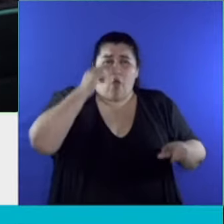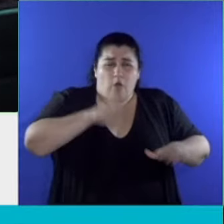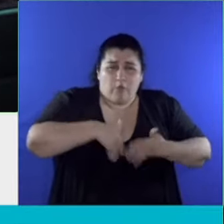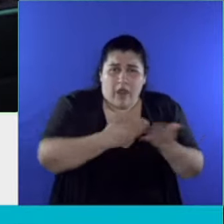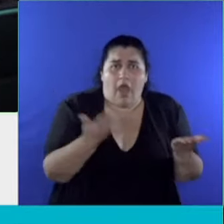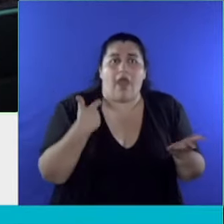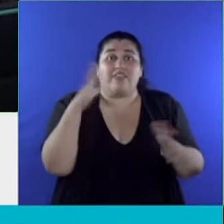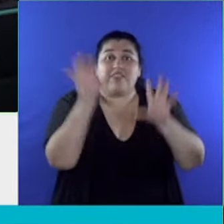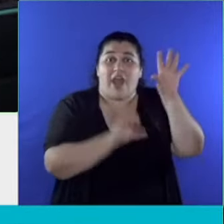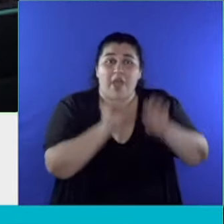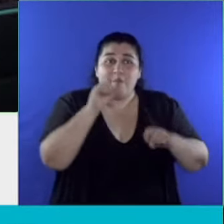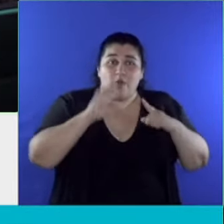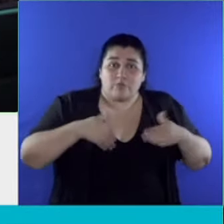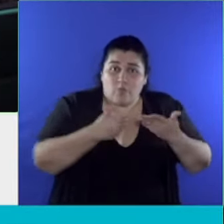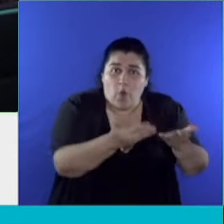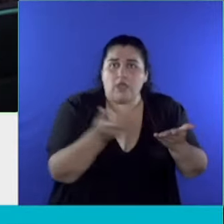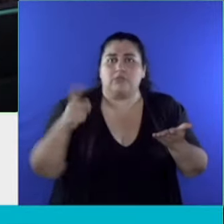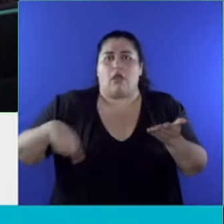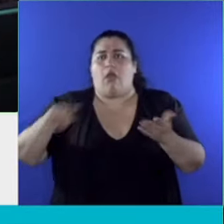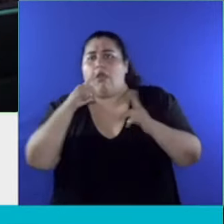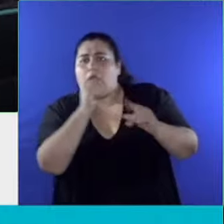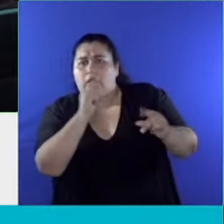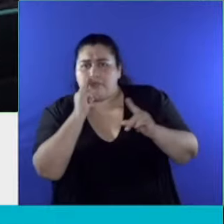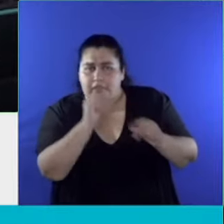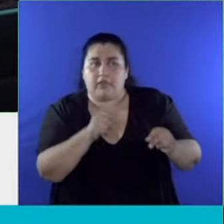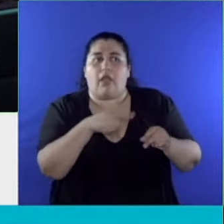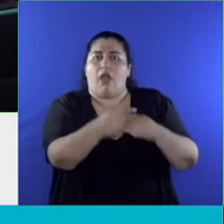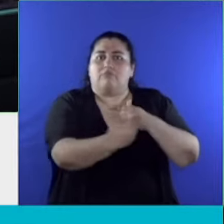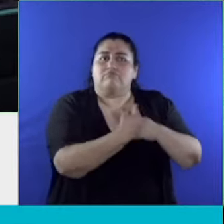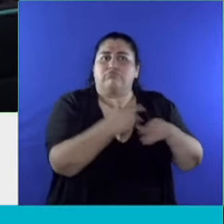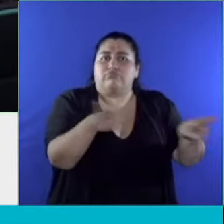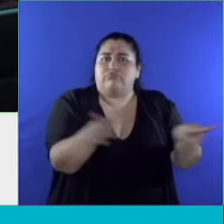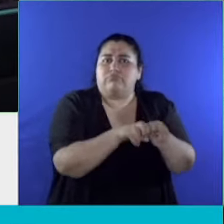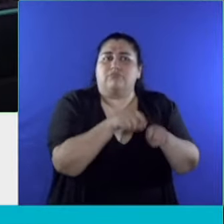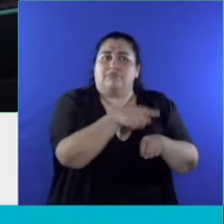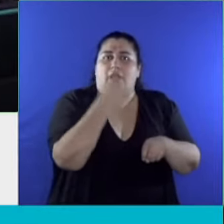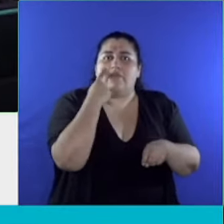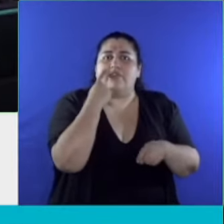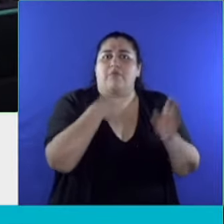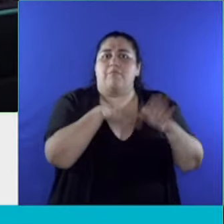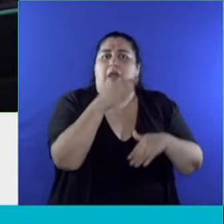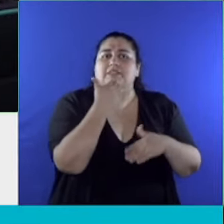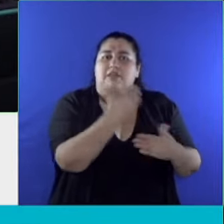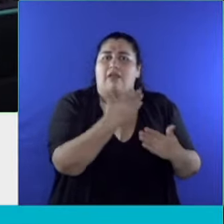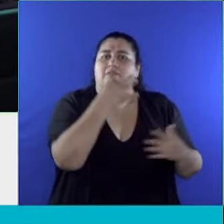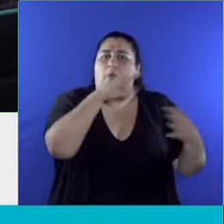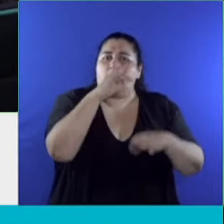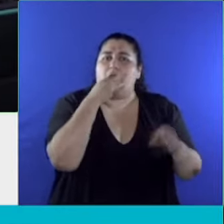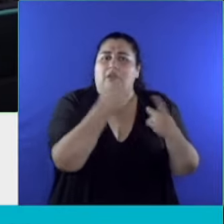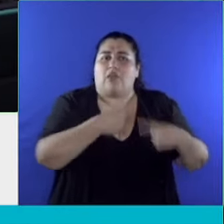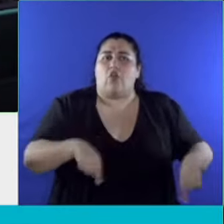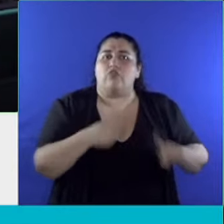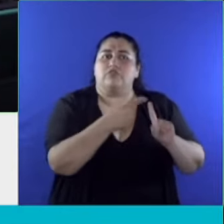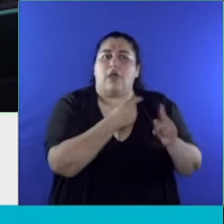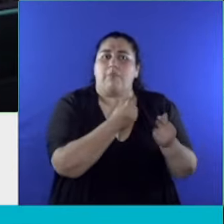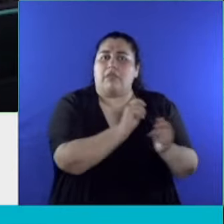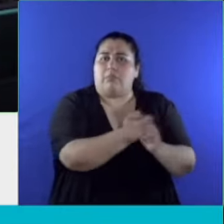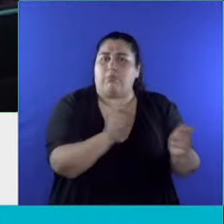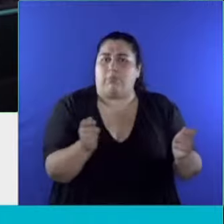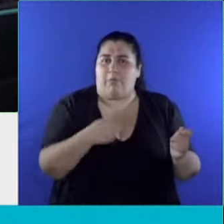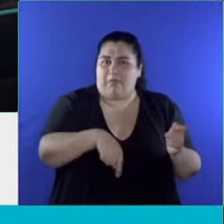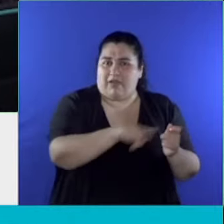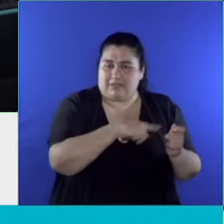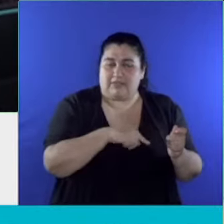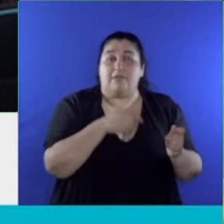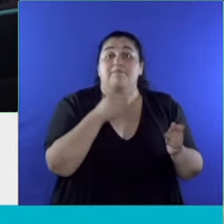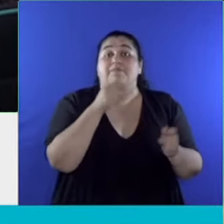esponsere decir también que el seminario tiene superávit que se sostiene a través de las ventas y de los borderos con los artistas consagrados